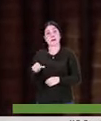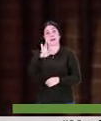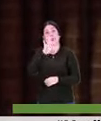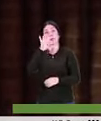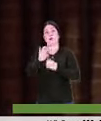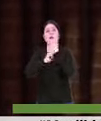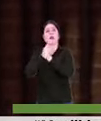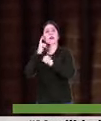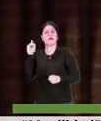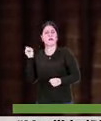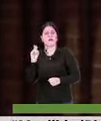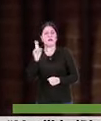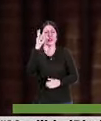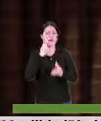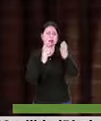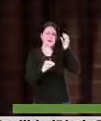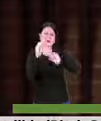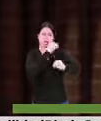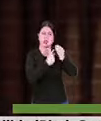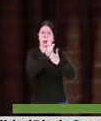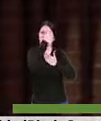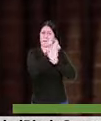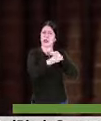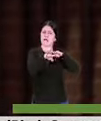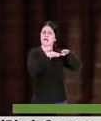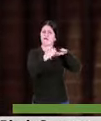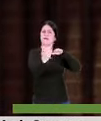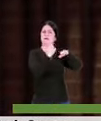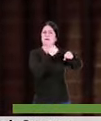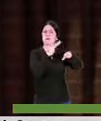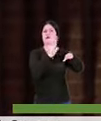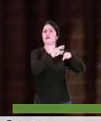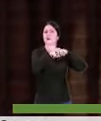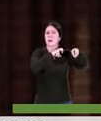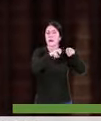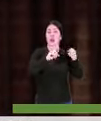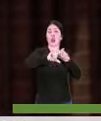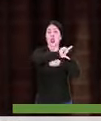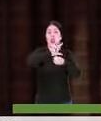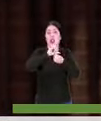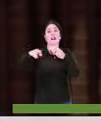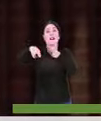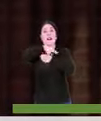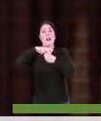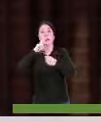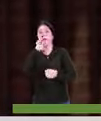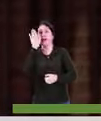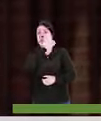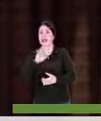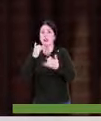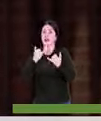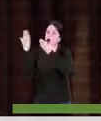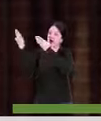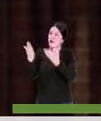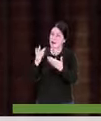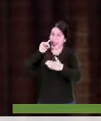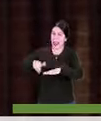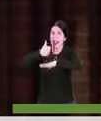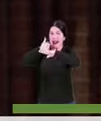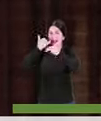profesional, desarrollando proyectos de infraestructura de transporte, tanto del orden local, regional y nacional. Bienvenido, gerente, y